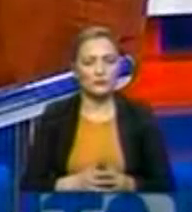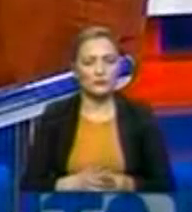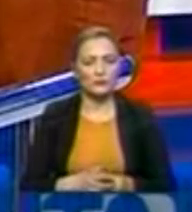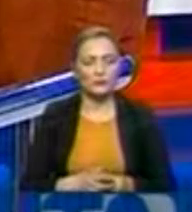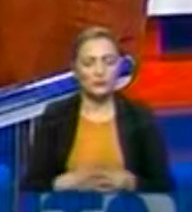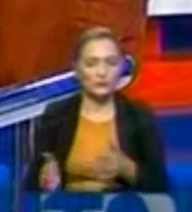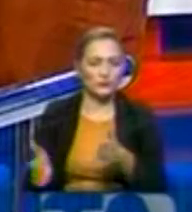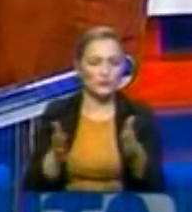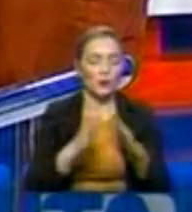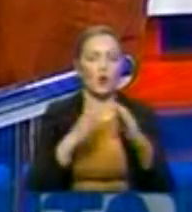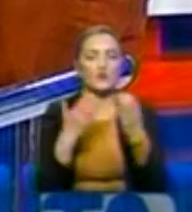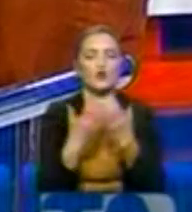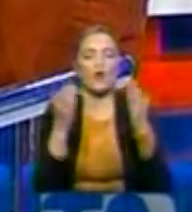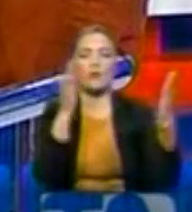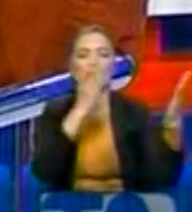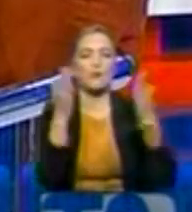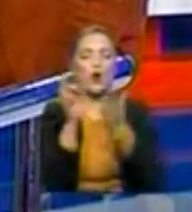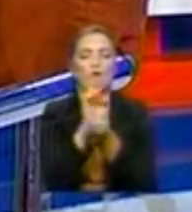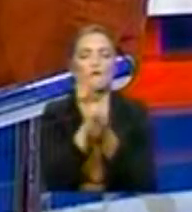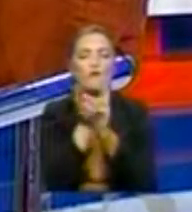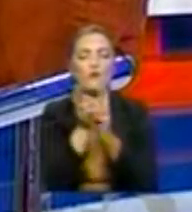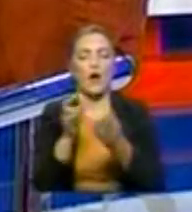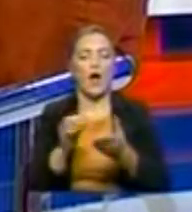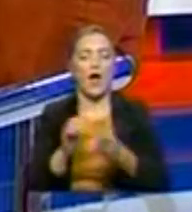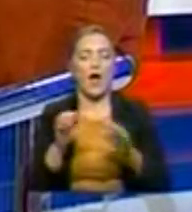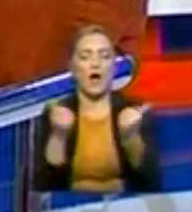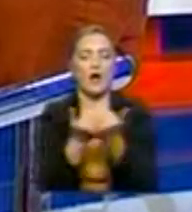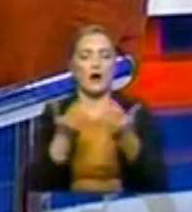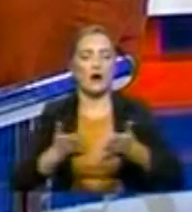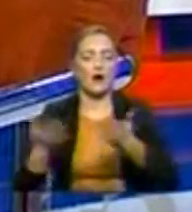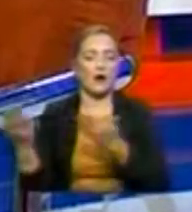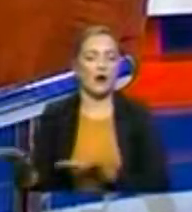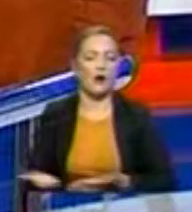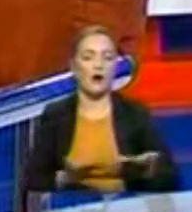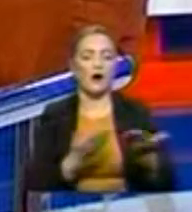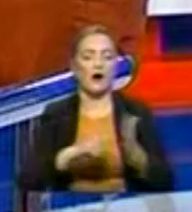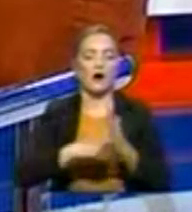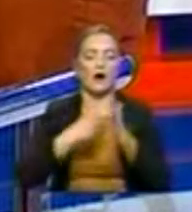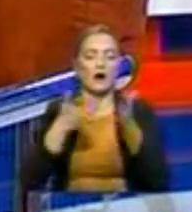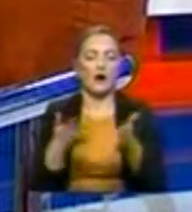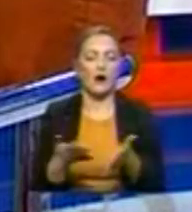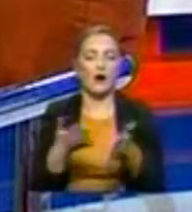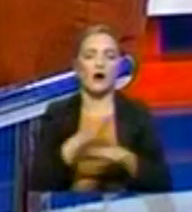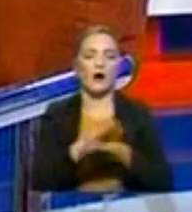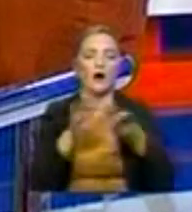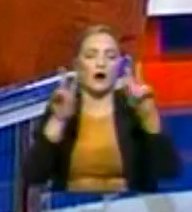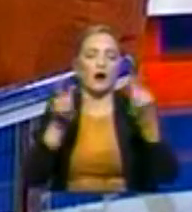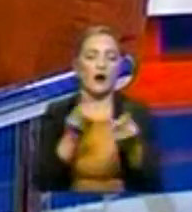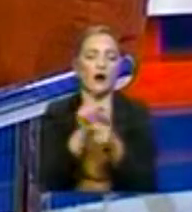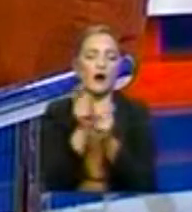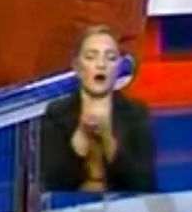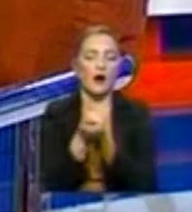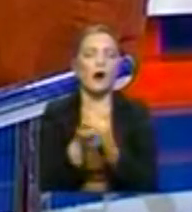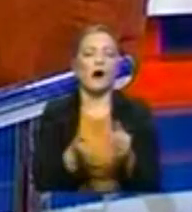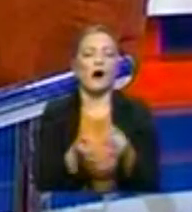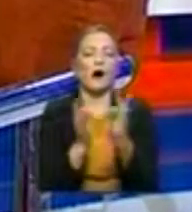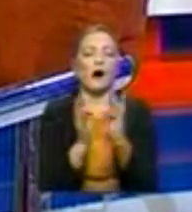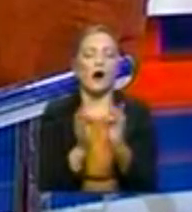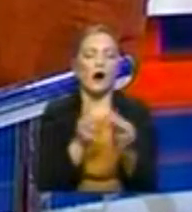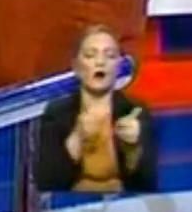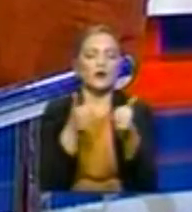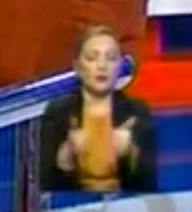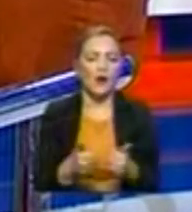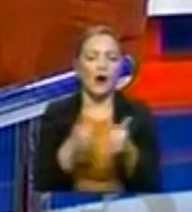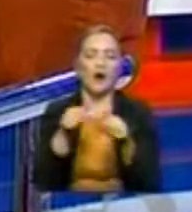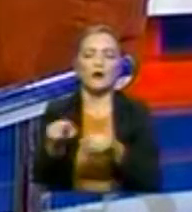La Comisión Ocasional de Enmiendas de la Asamblea recibió al Contralor General del Estado para que reaccione frente a los cambios de mecanismo para la elección del